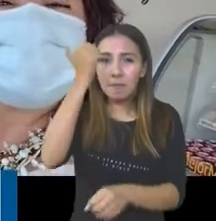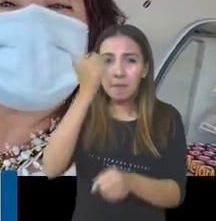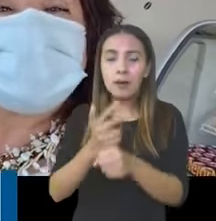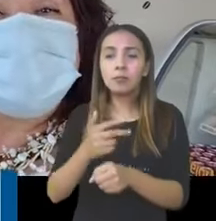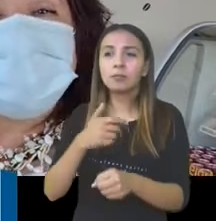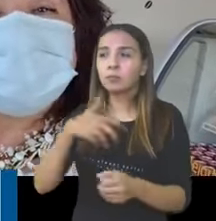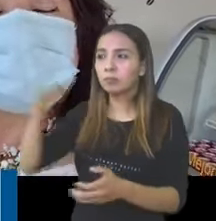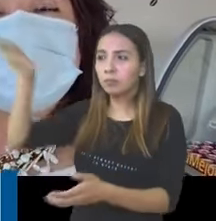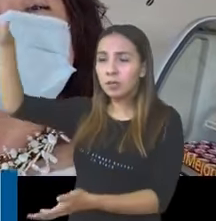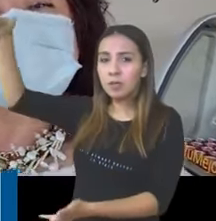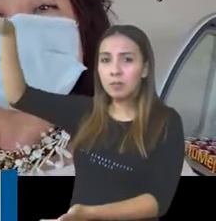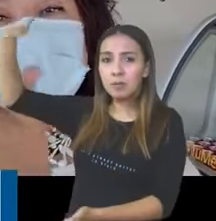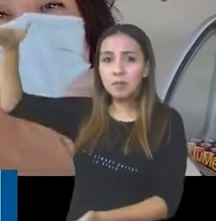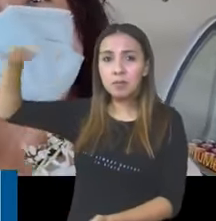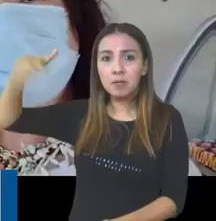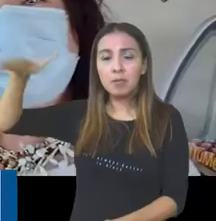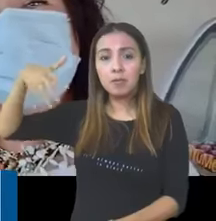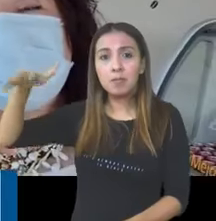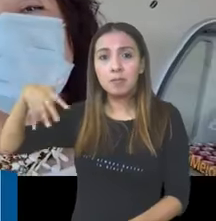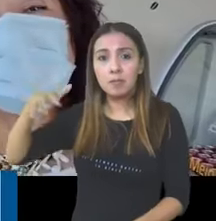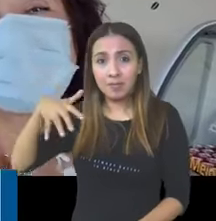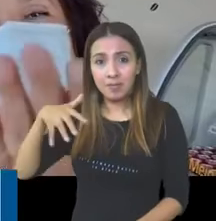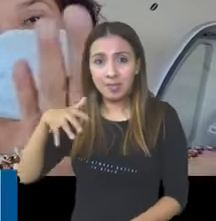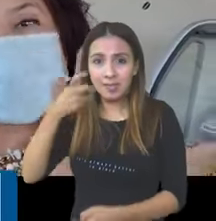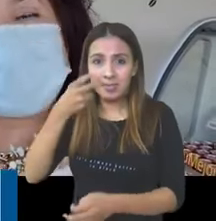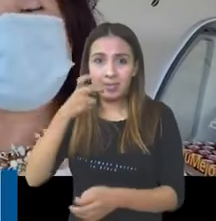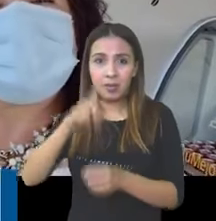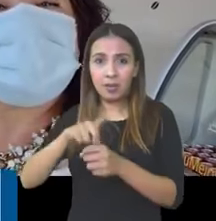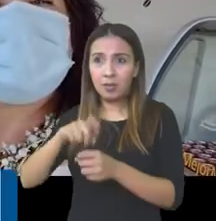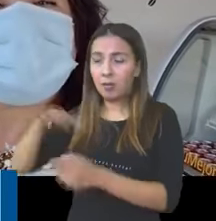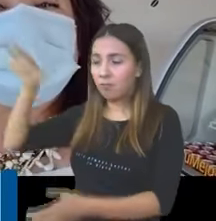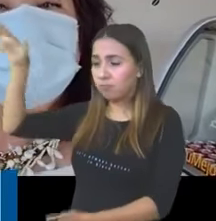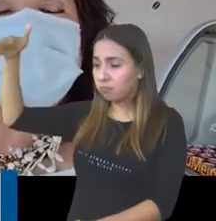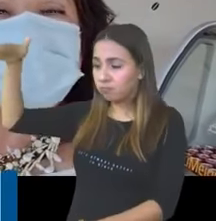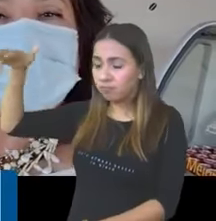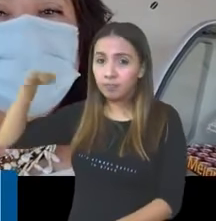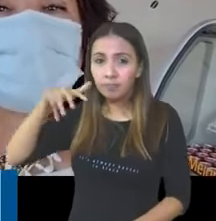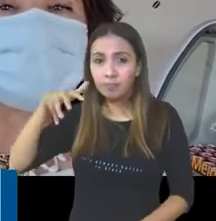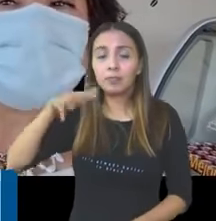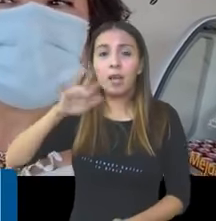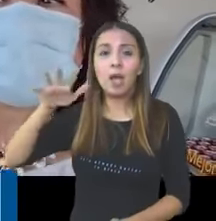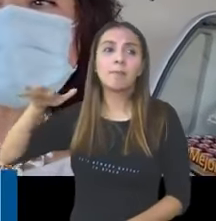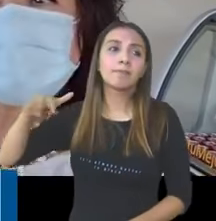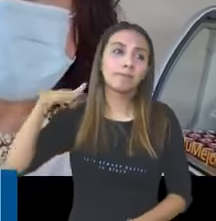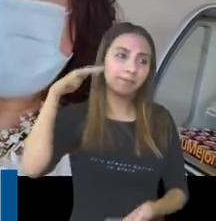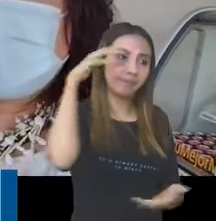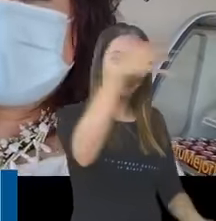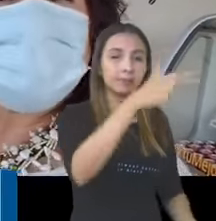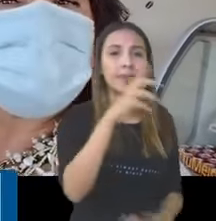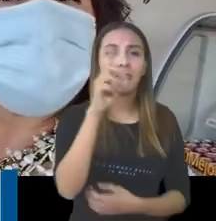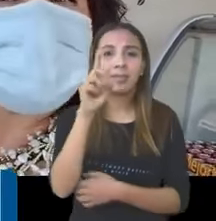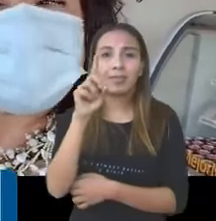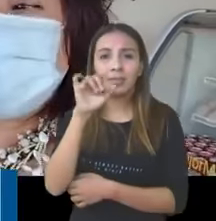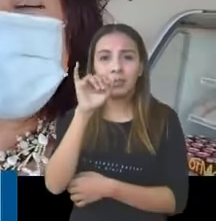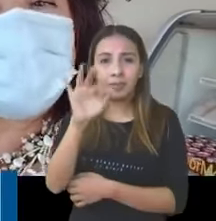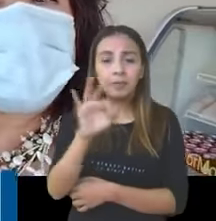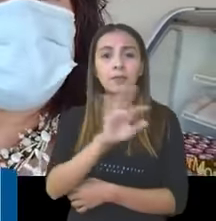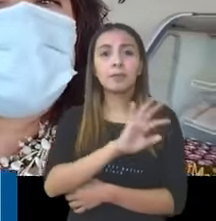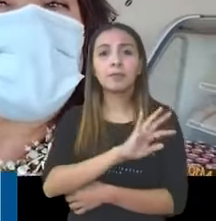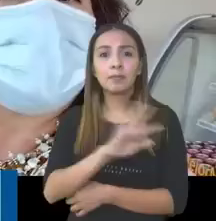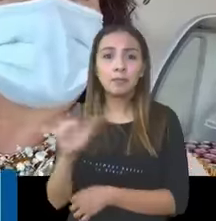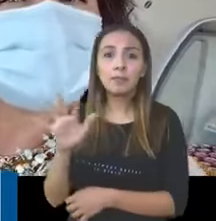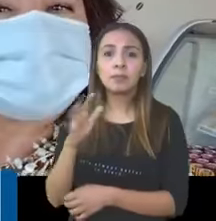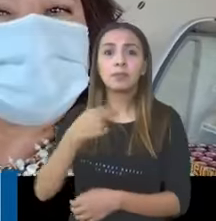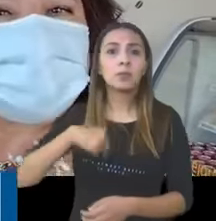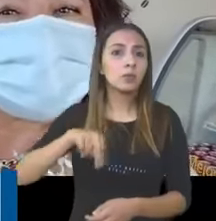Y de ahí, mientras se recoge el donativo y se regresa a DIF ya el donativo, nosotros ya estamos armando